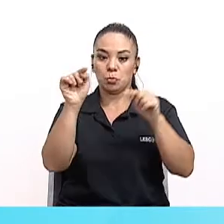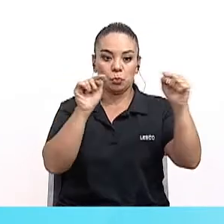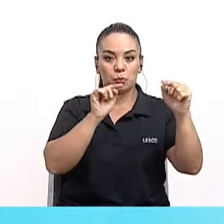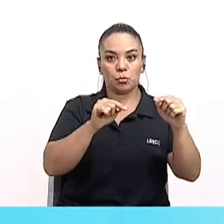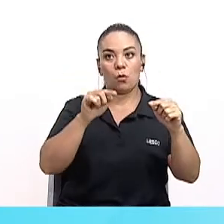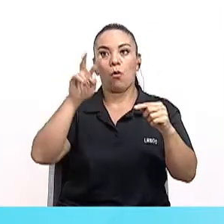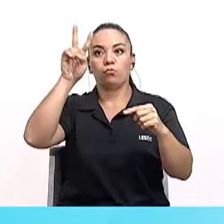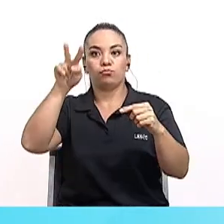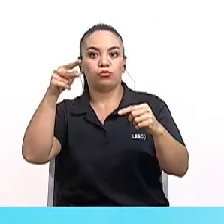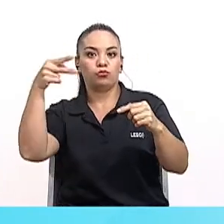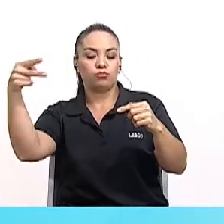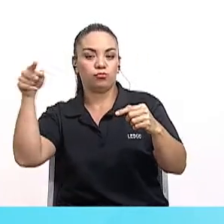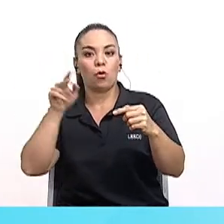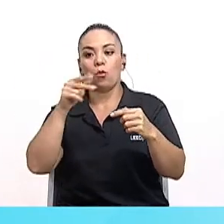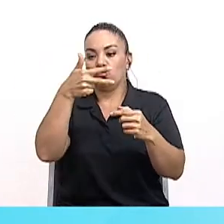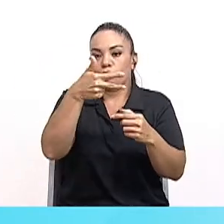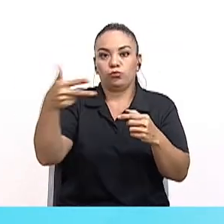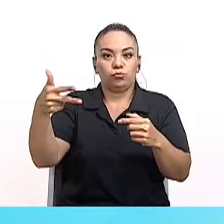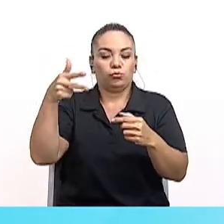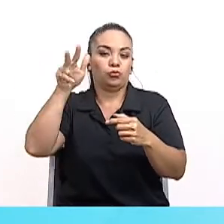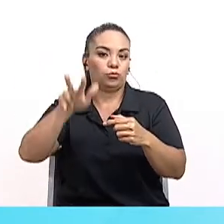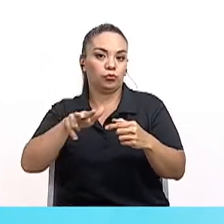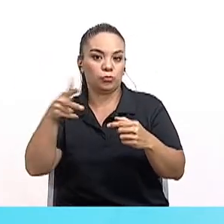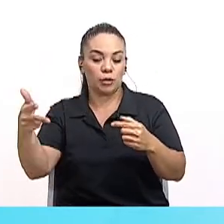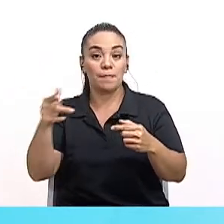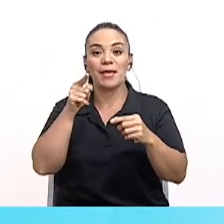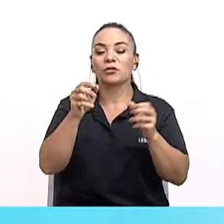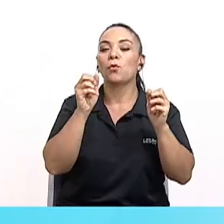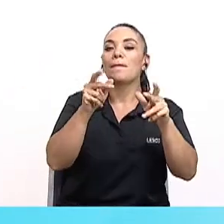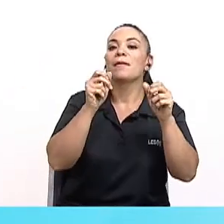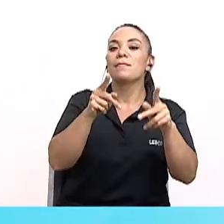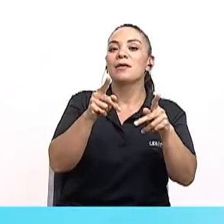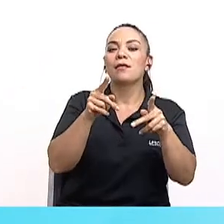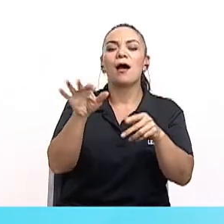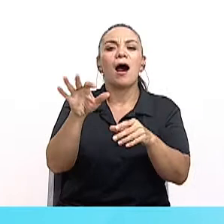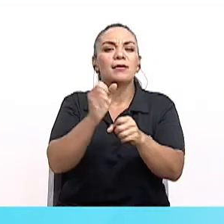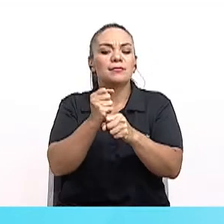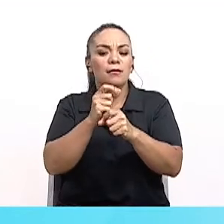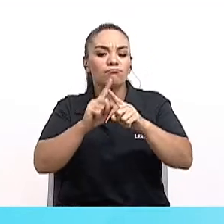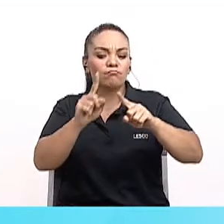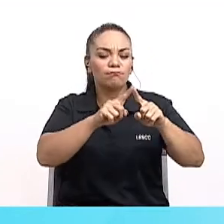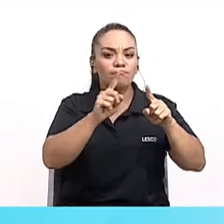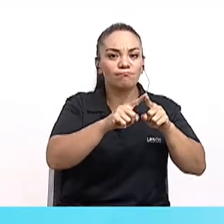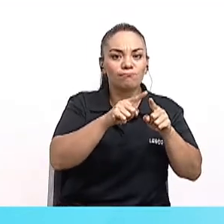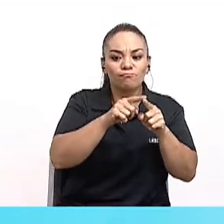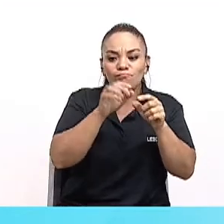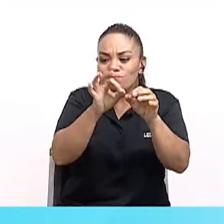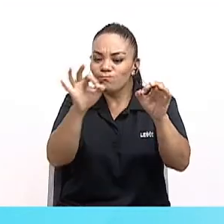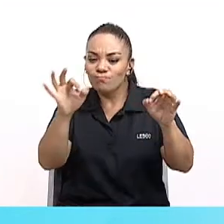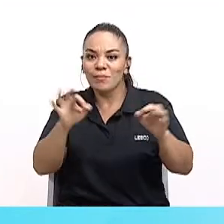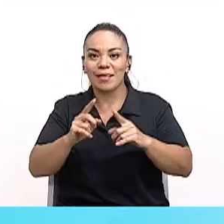y eso es una característica muy importante porque permite la formación de muchas moléculas muy diferentes.